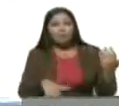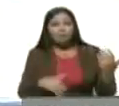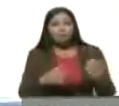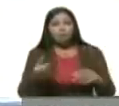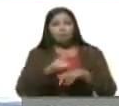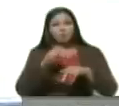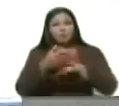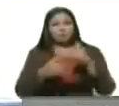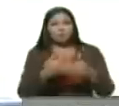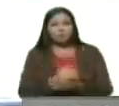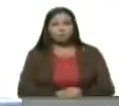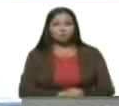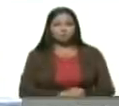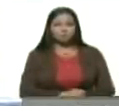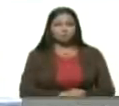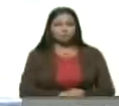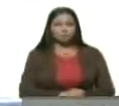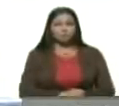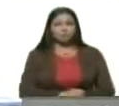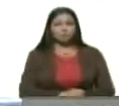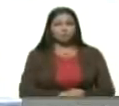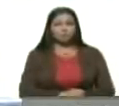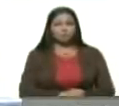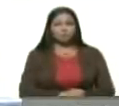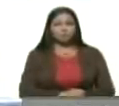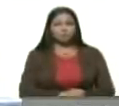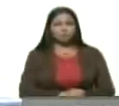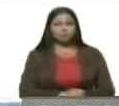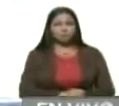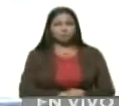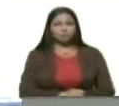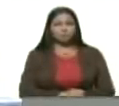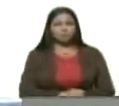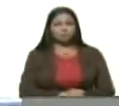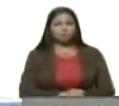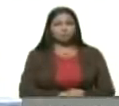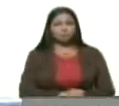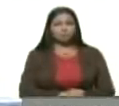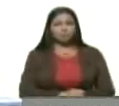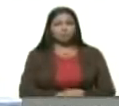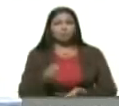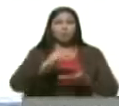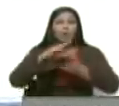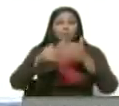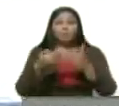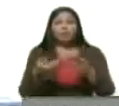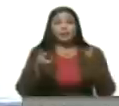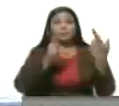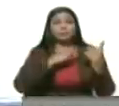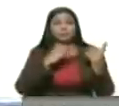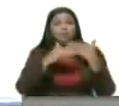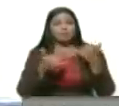argentino. Y que se establezcan las responsabilidades